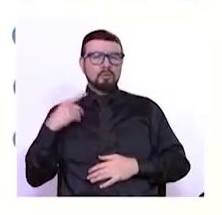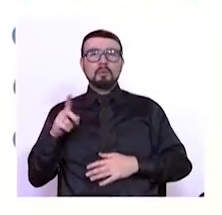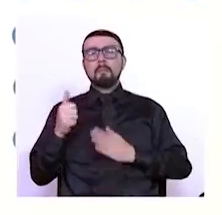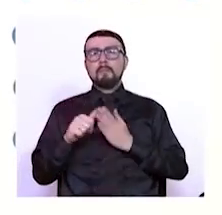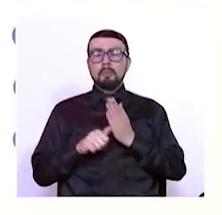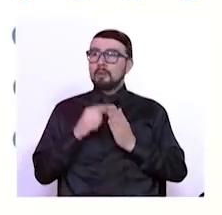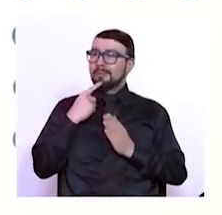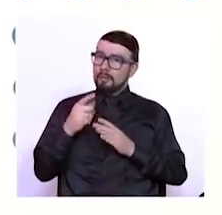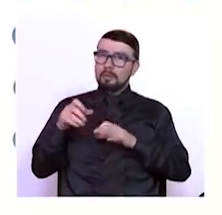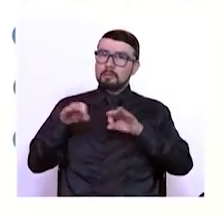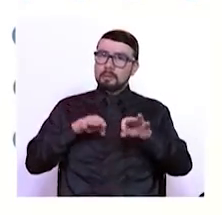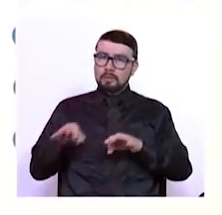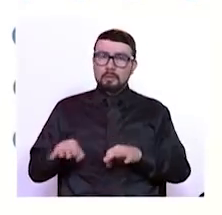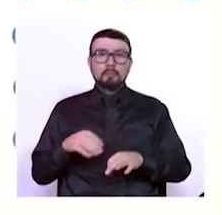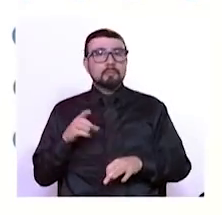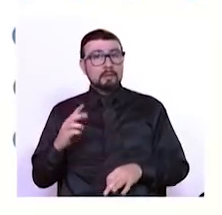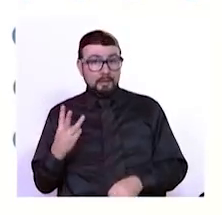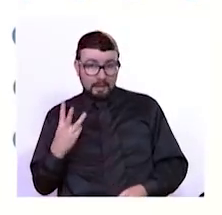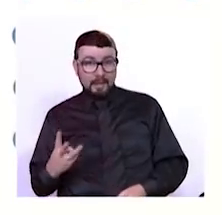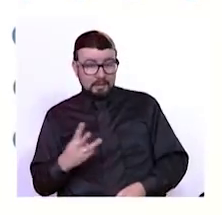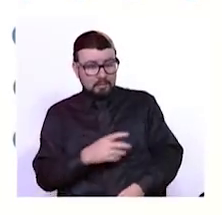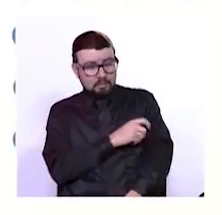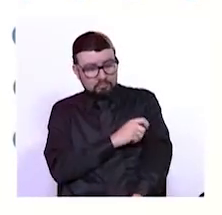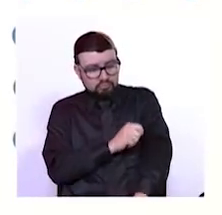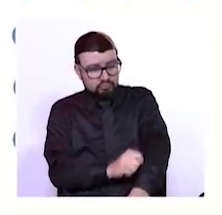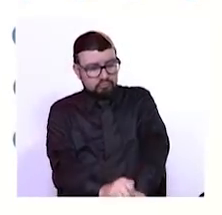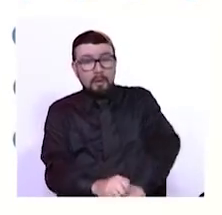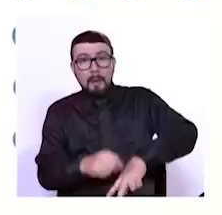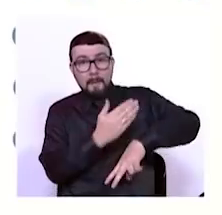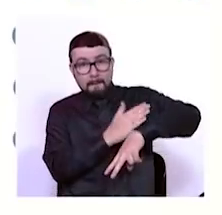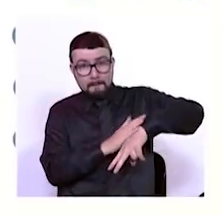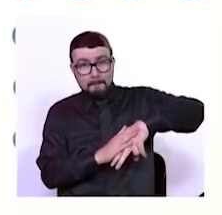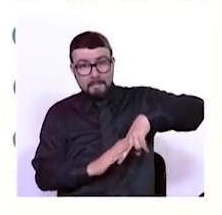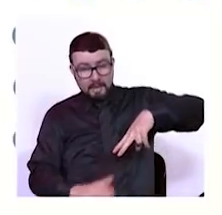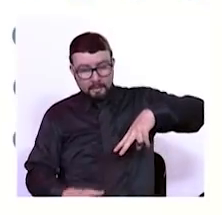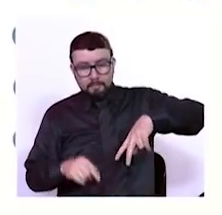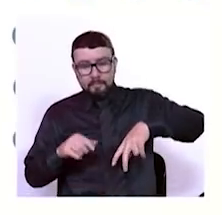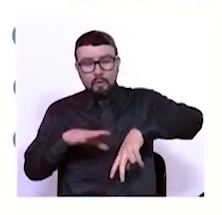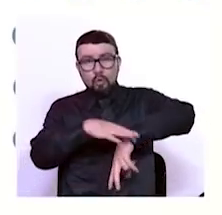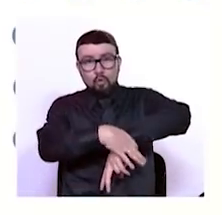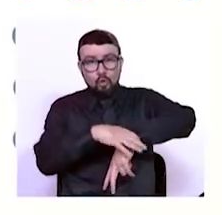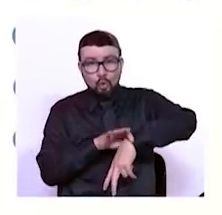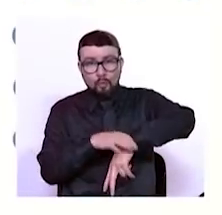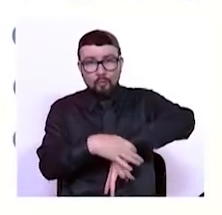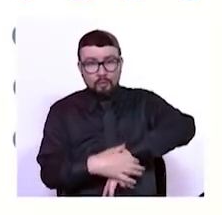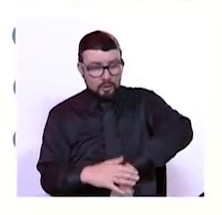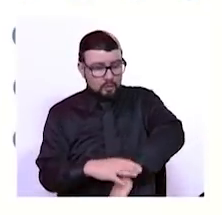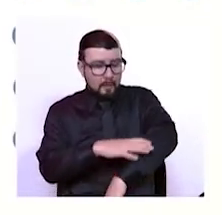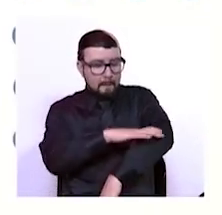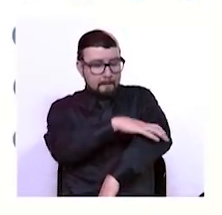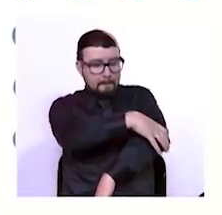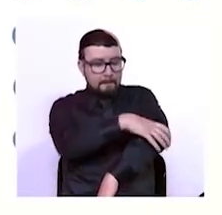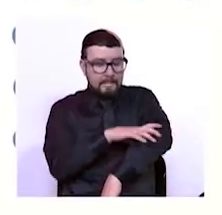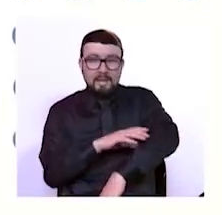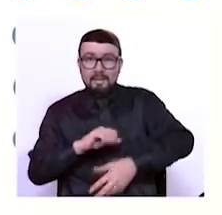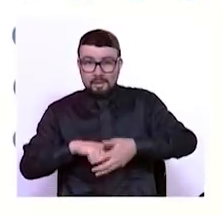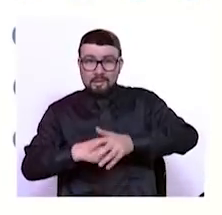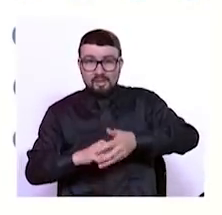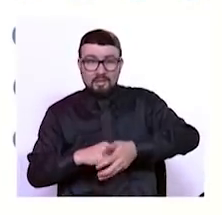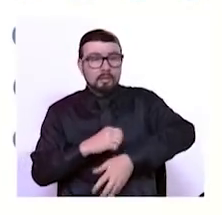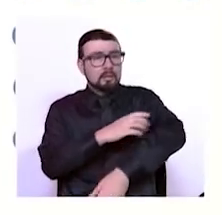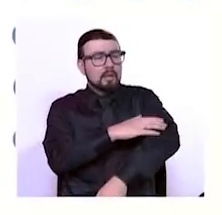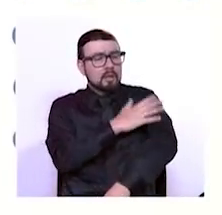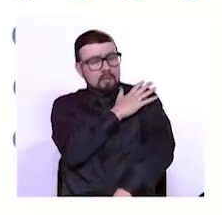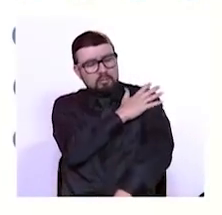medidas que se deben tomar, 3 medidas en la parte de abajo del tobillo, en la parte media, en la parte de la rodilla y el